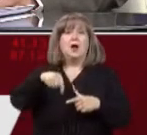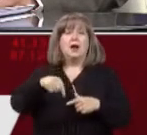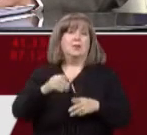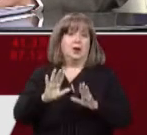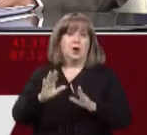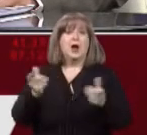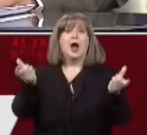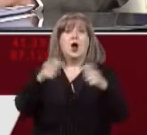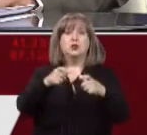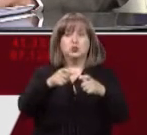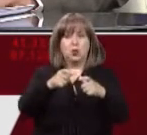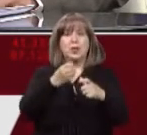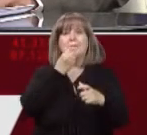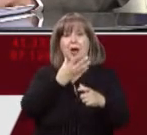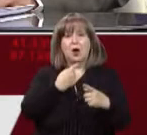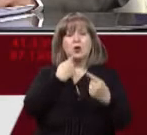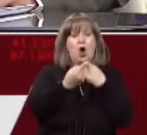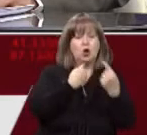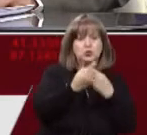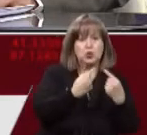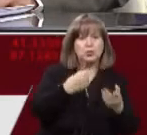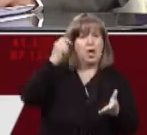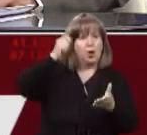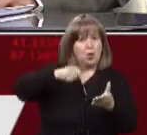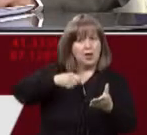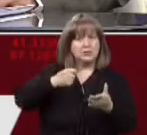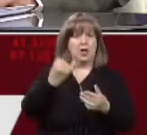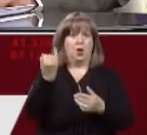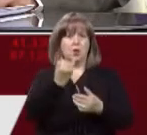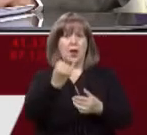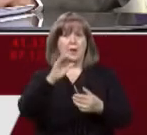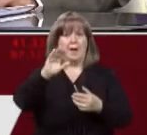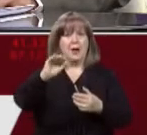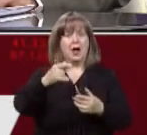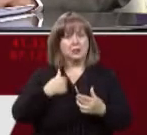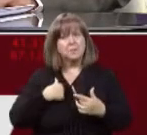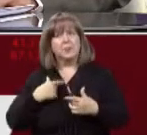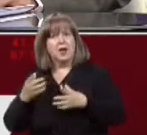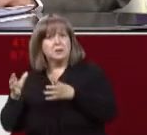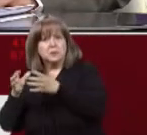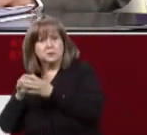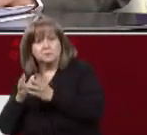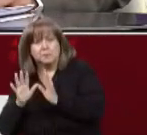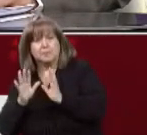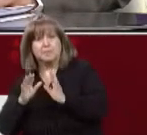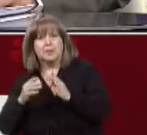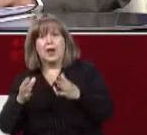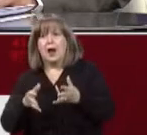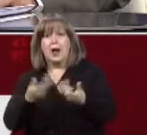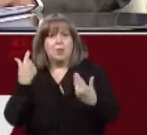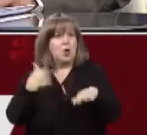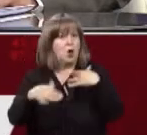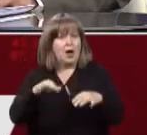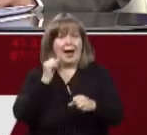consultas que me parece muy valiosa y creo en parte nosotros haber ayudado, haber provocado esta ronda de consultas también. Así